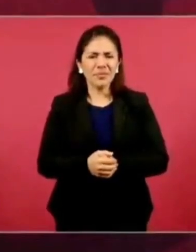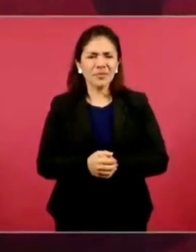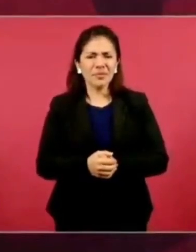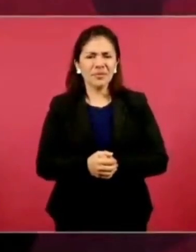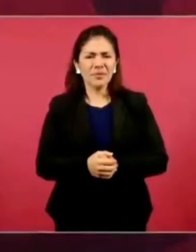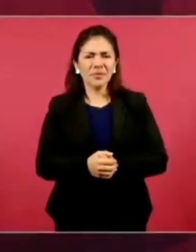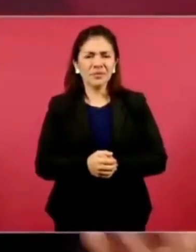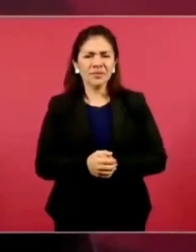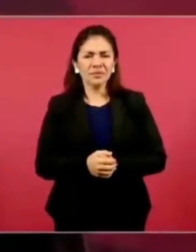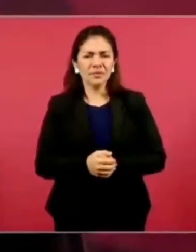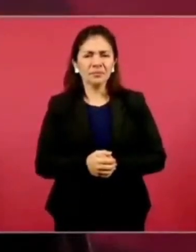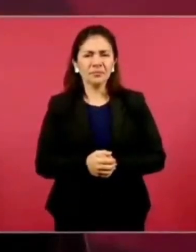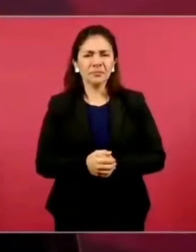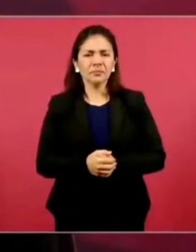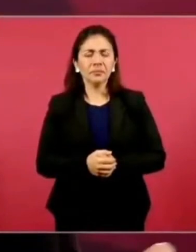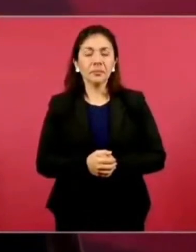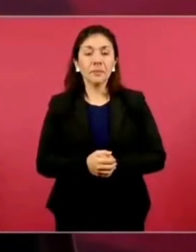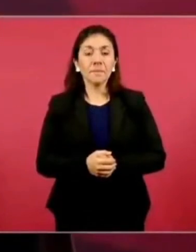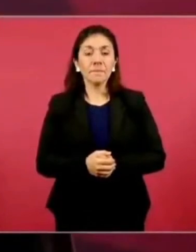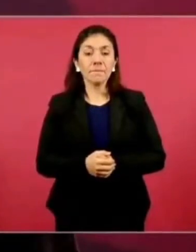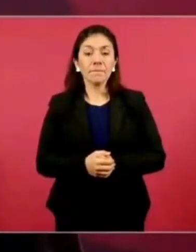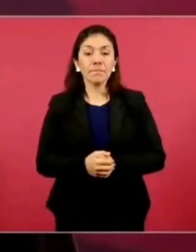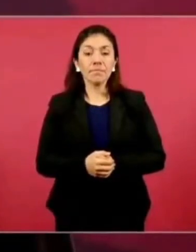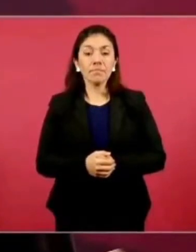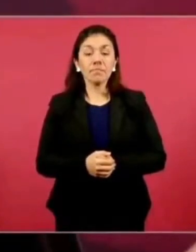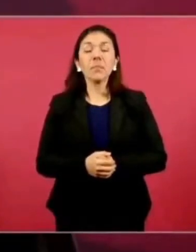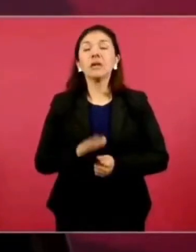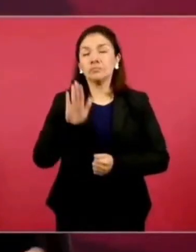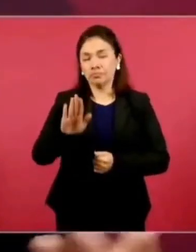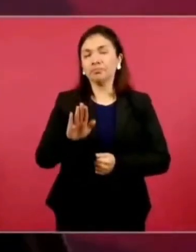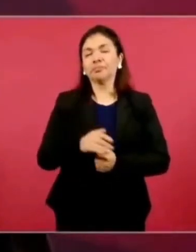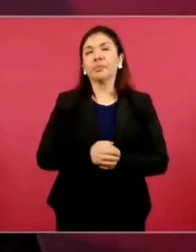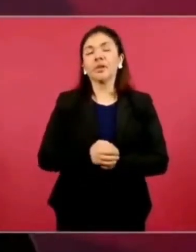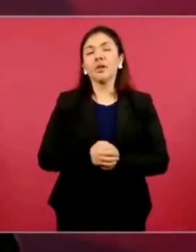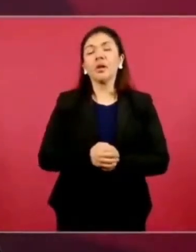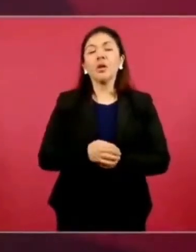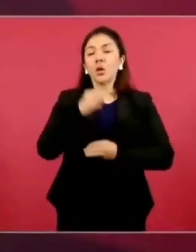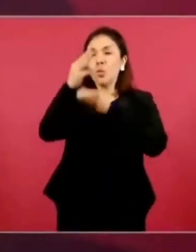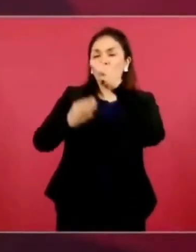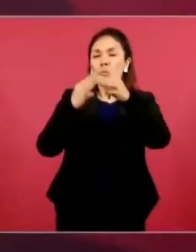Porque, ¿qué es lo que sucede en la política en el mundo?